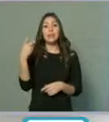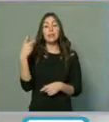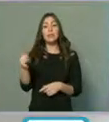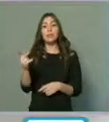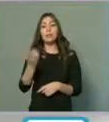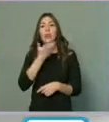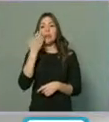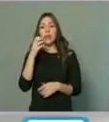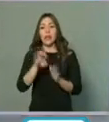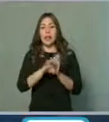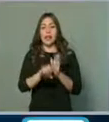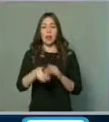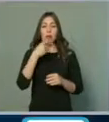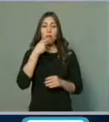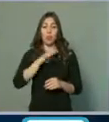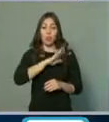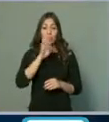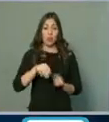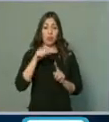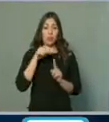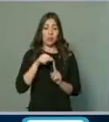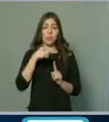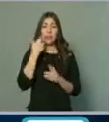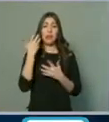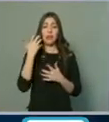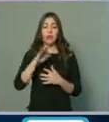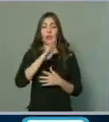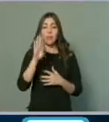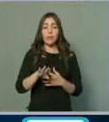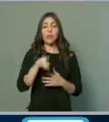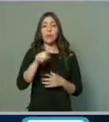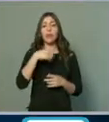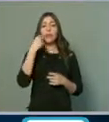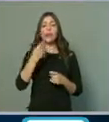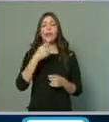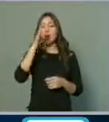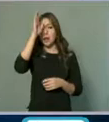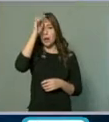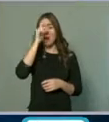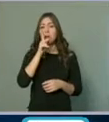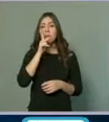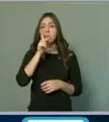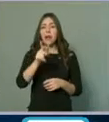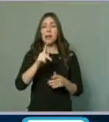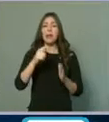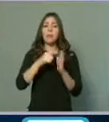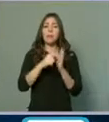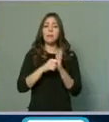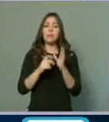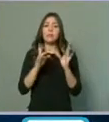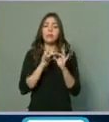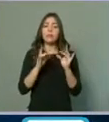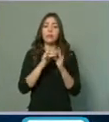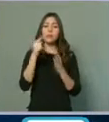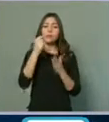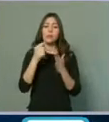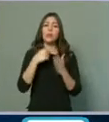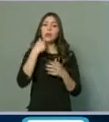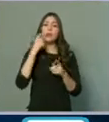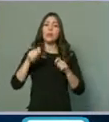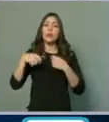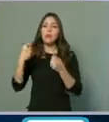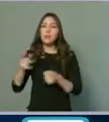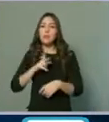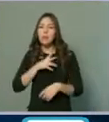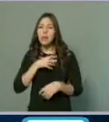era obviamente del finado, pase a formar parte del patrimonio de los herederos. Y en ese momento su cargo termina, ¿no? Oye, pero ¿qué pasa si, por